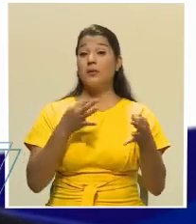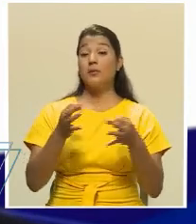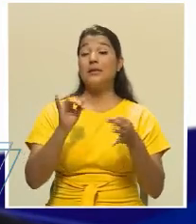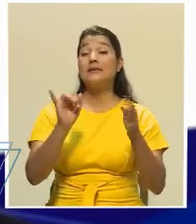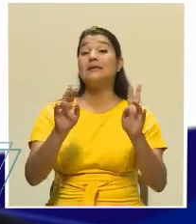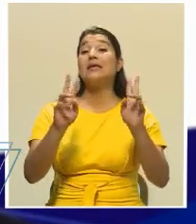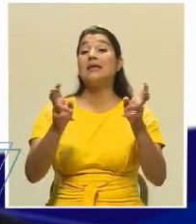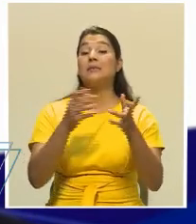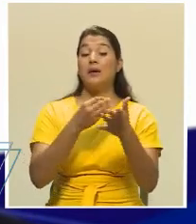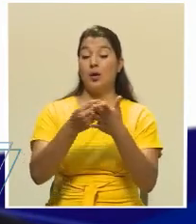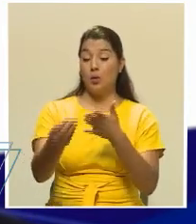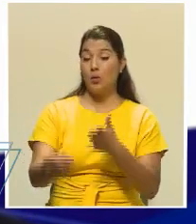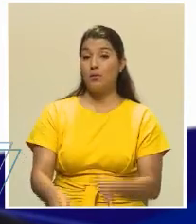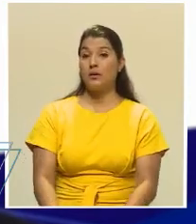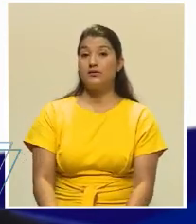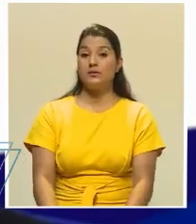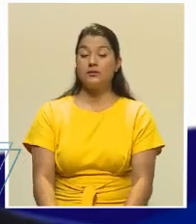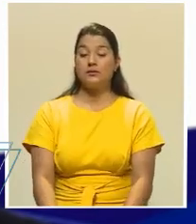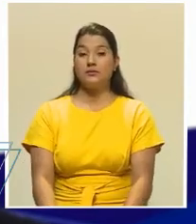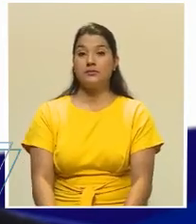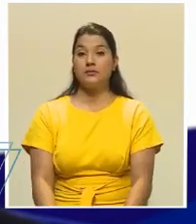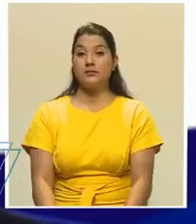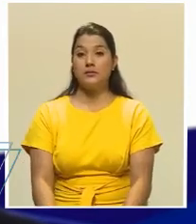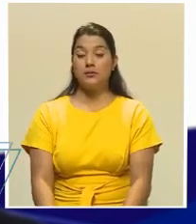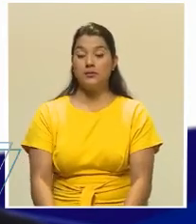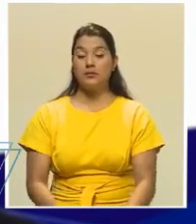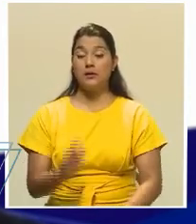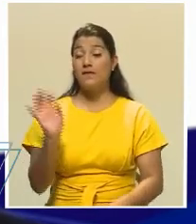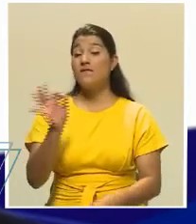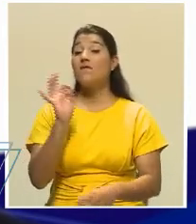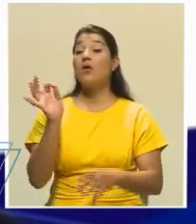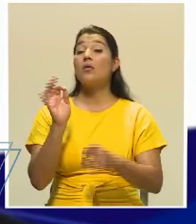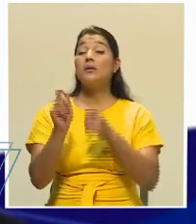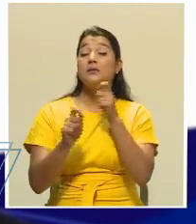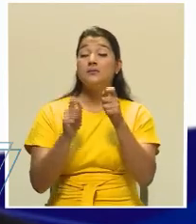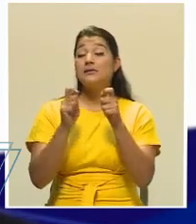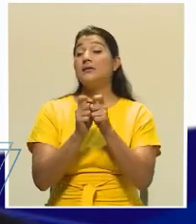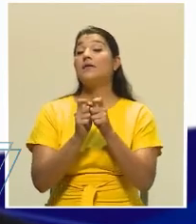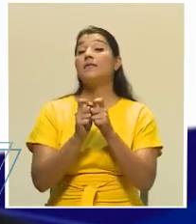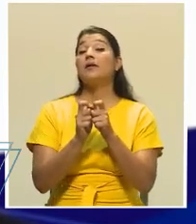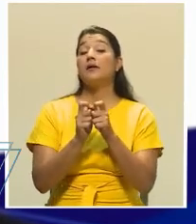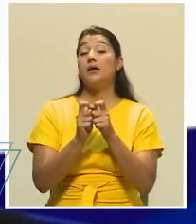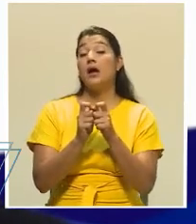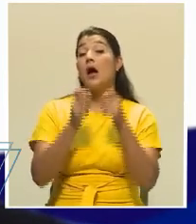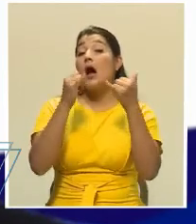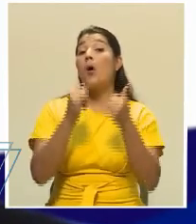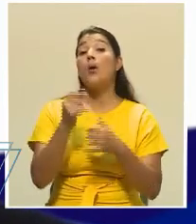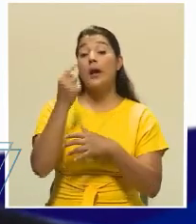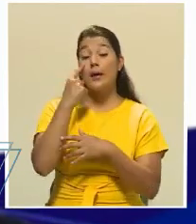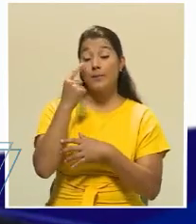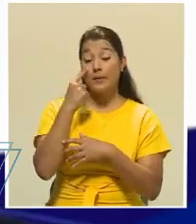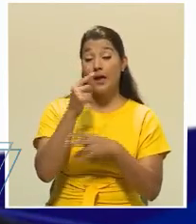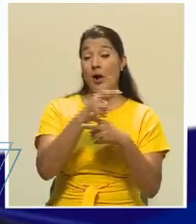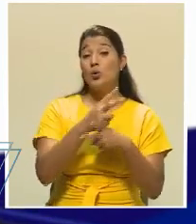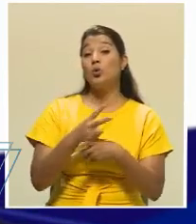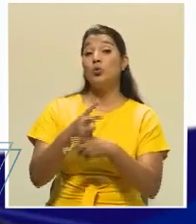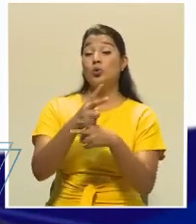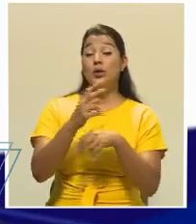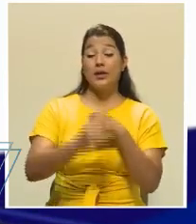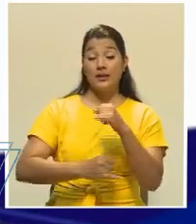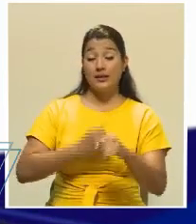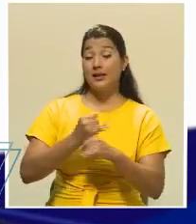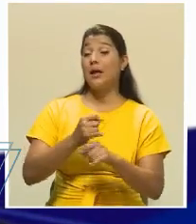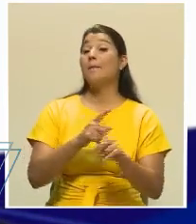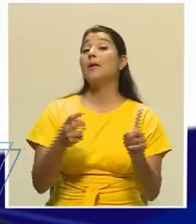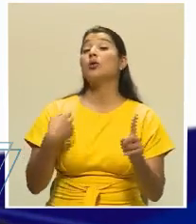tema de las compras, en concreto de las que usted me está hablando, las está viendo la auditoría interna, pero nosotros estamos ahí en la